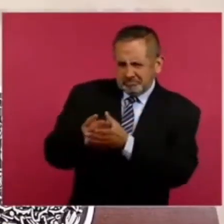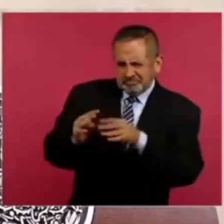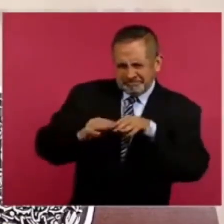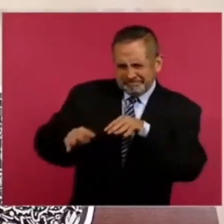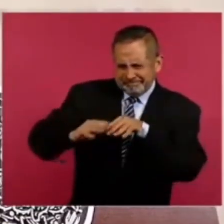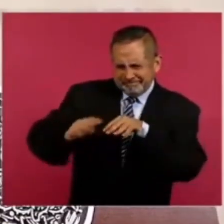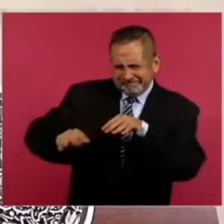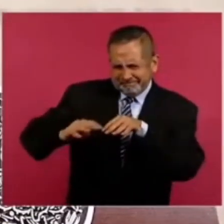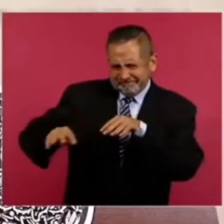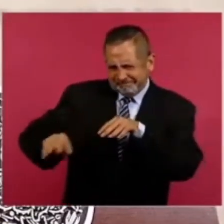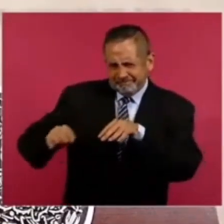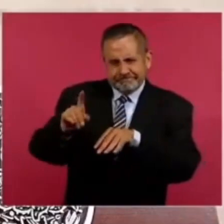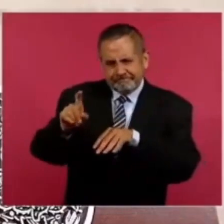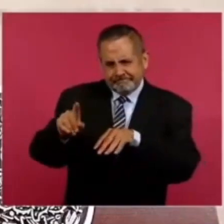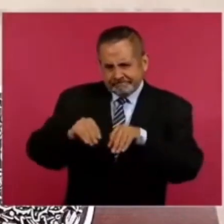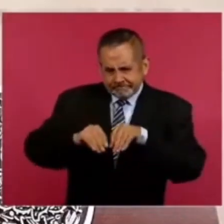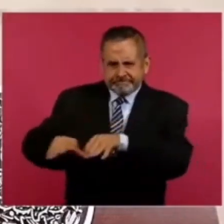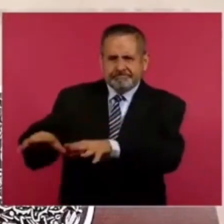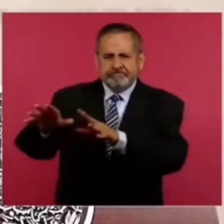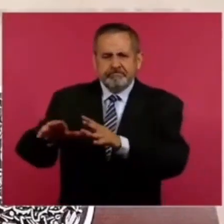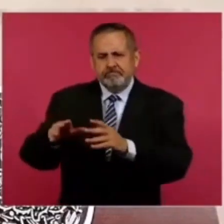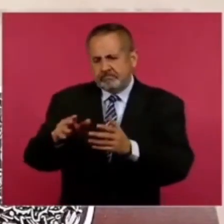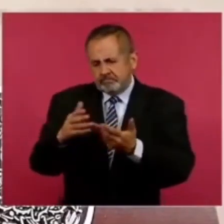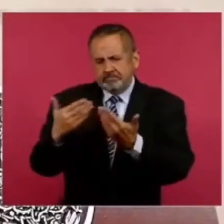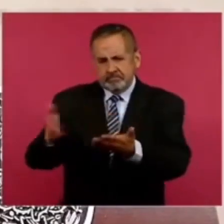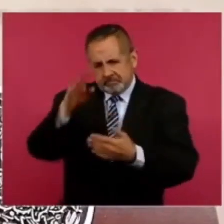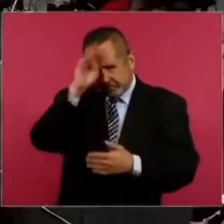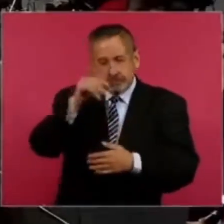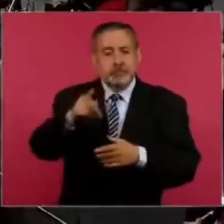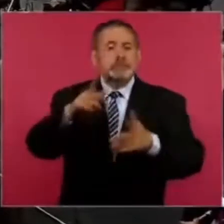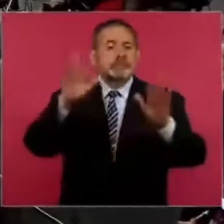Monterrey de agua, y es muy importante. Bueno, ya nos vamos, ¿no?